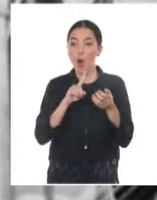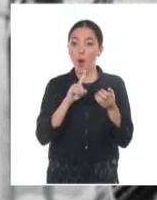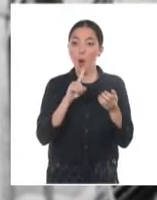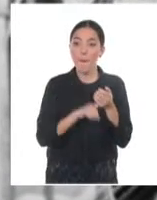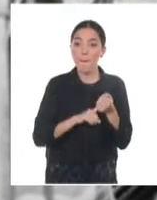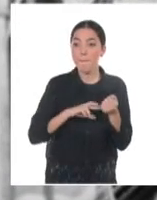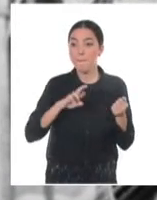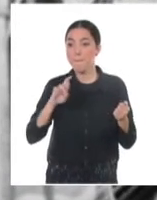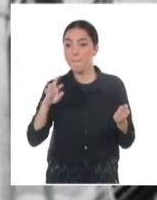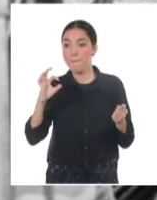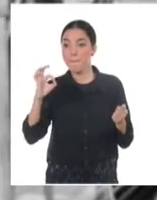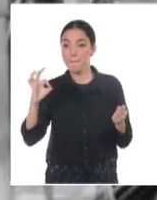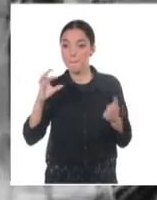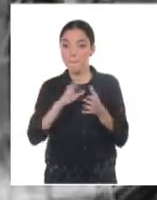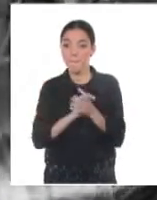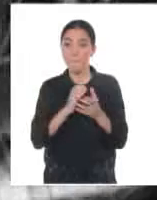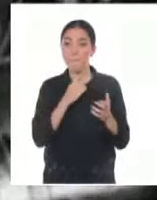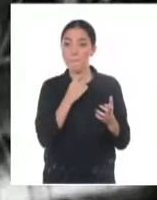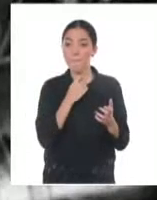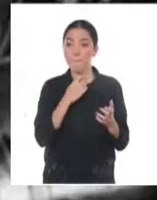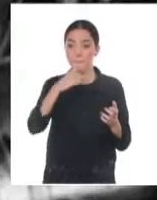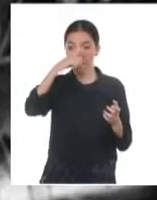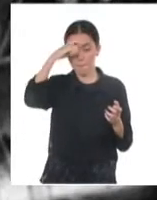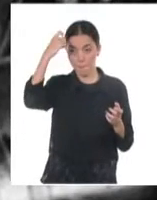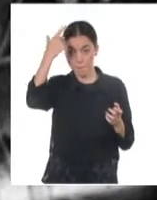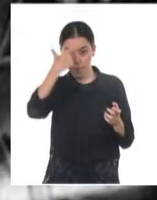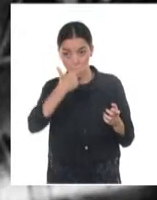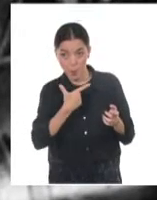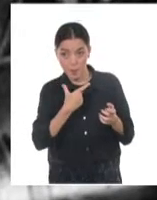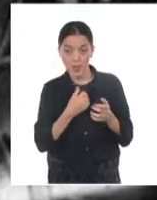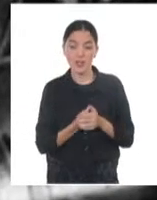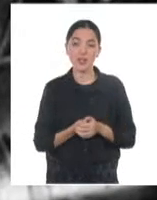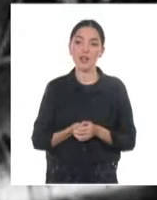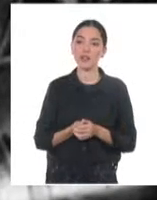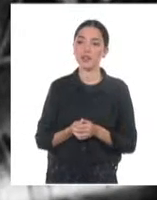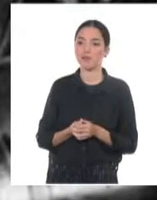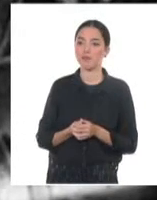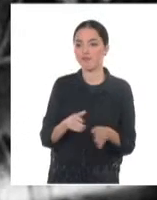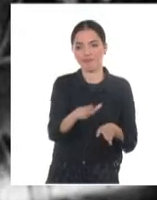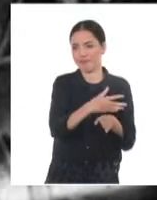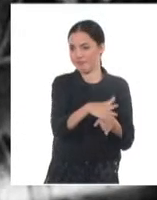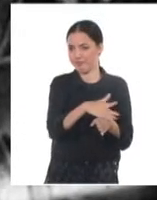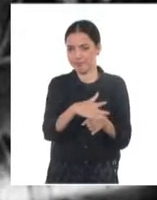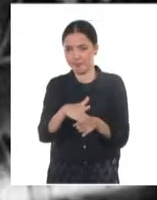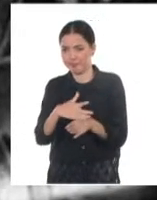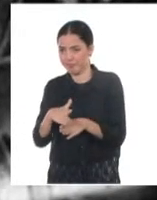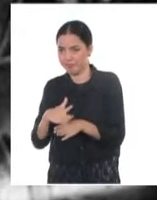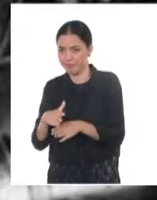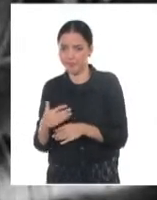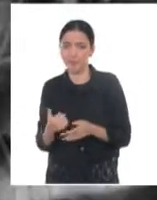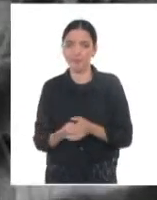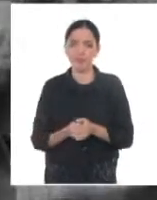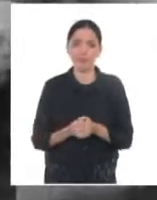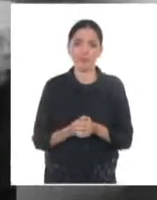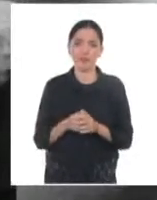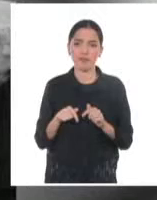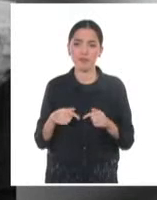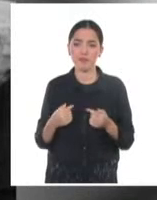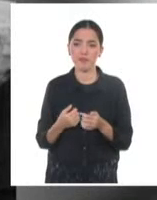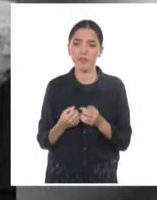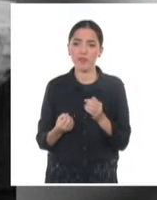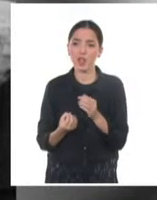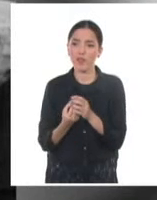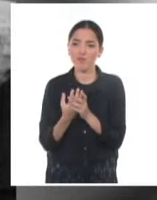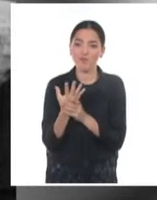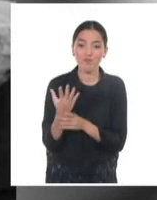En 1925, Miguel Matamoros funda en Santiago de Cuba con Ciro Rodríguez y Rafael Cueto la legendaria y